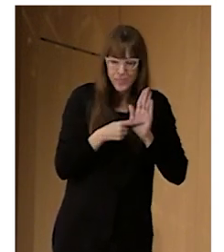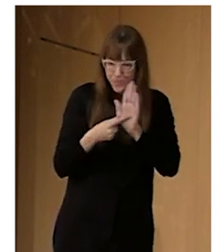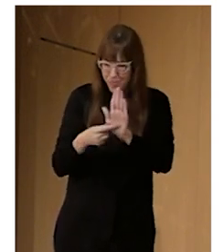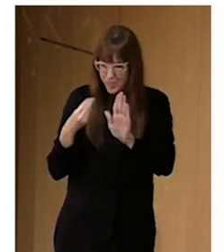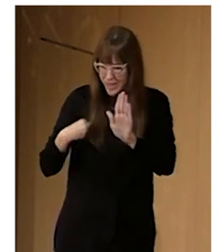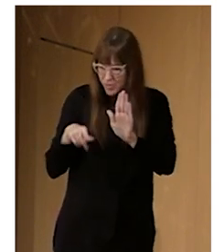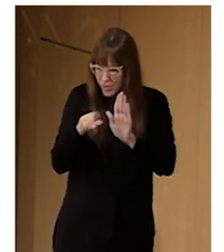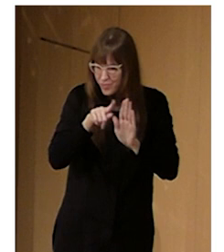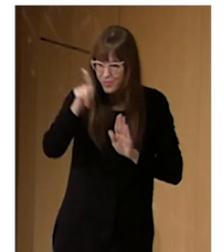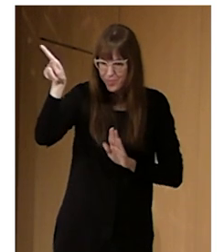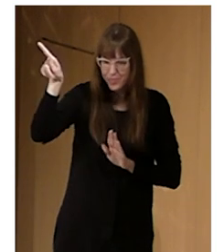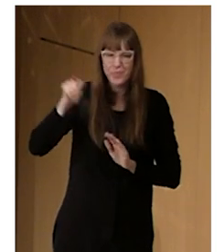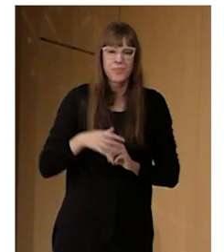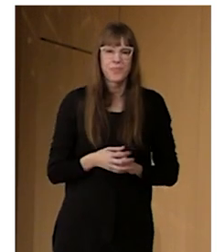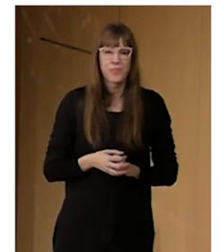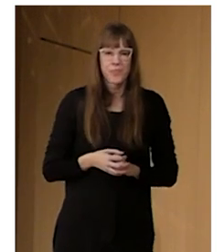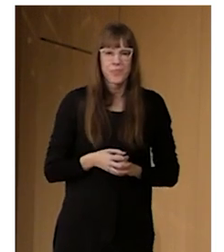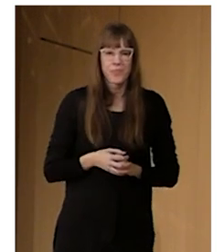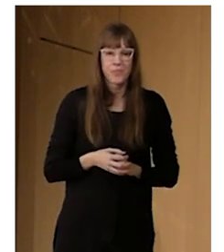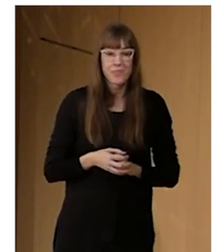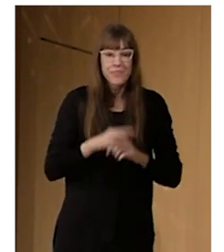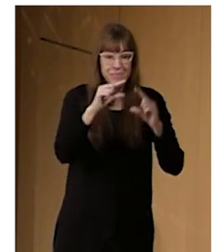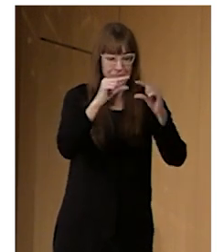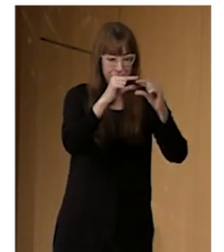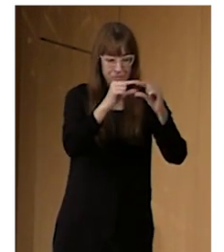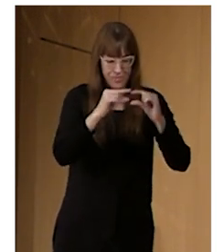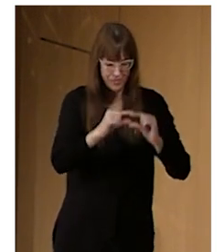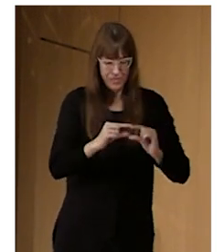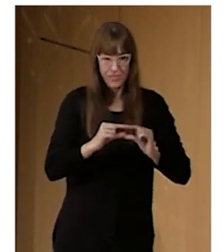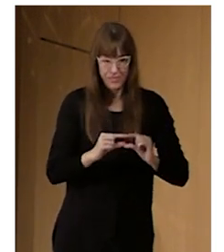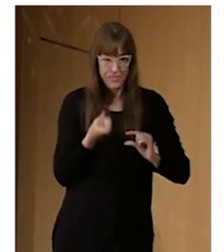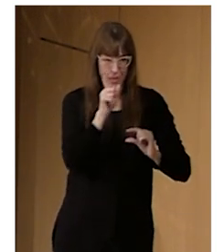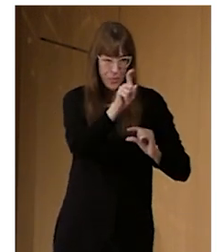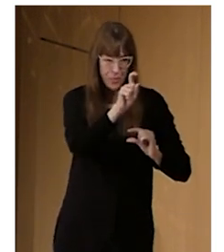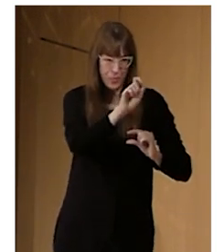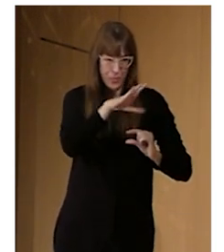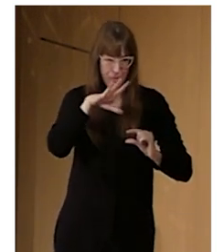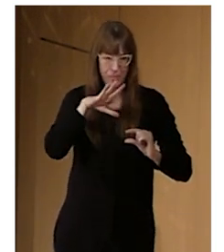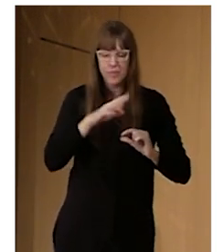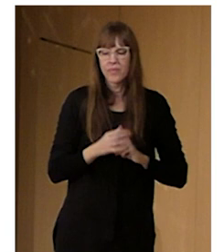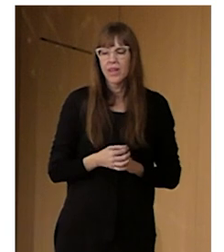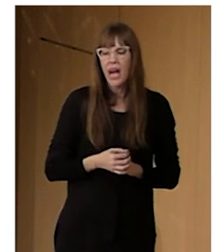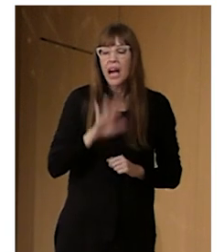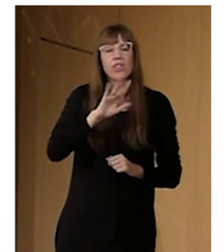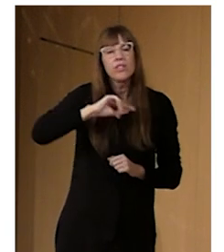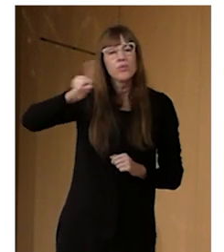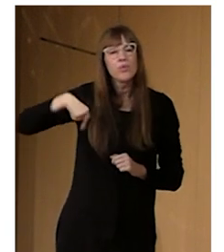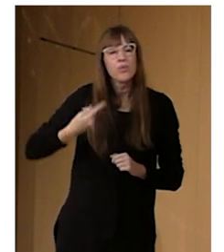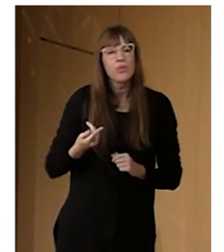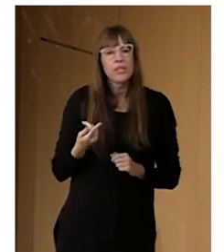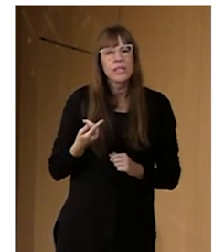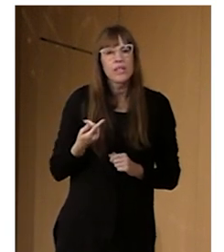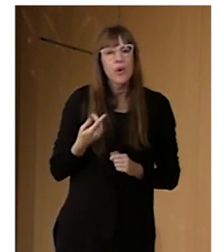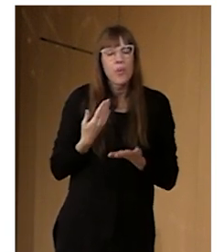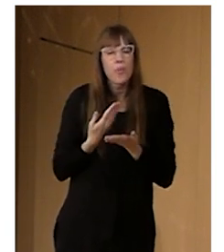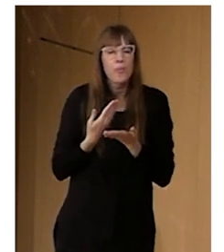aquí dentro de las de la propia sala como digo nuestro propósito Es diferenciarnos